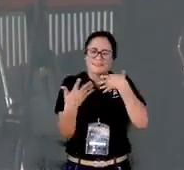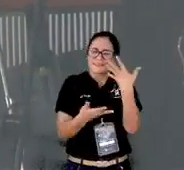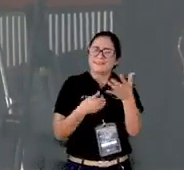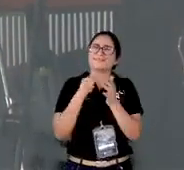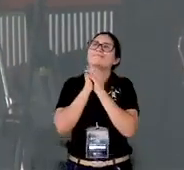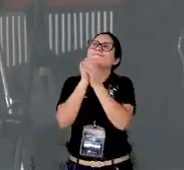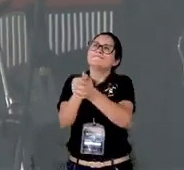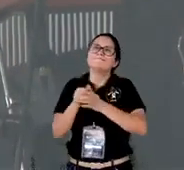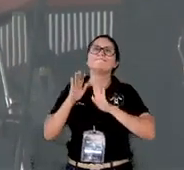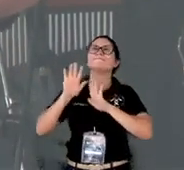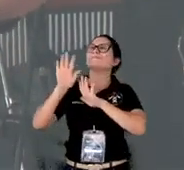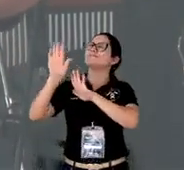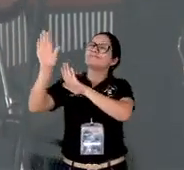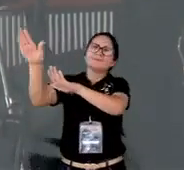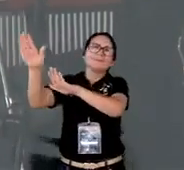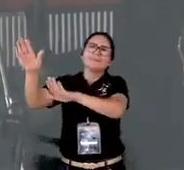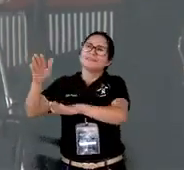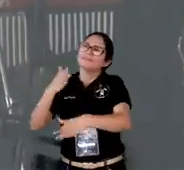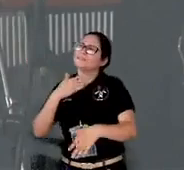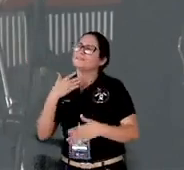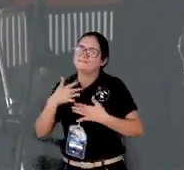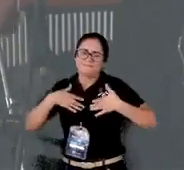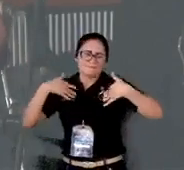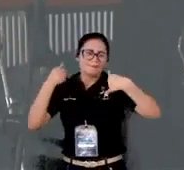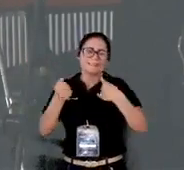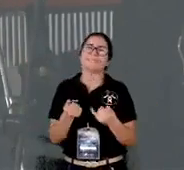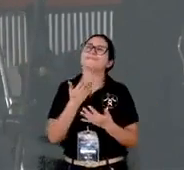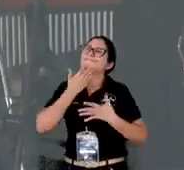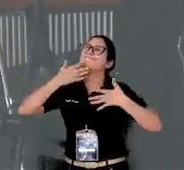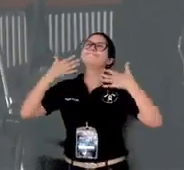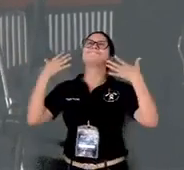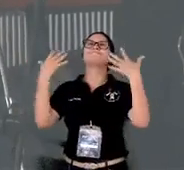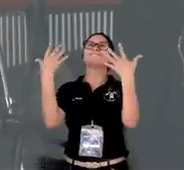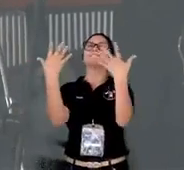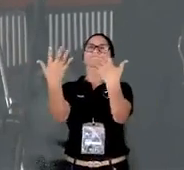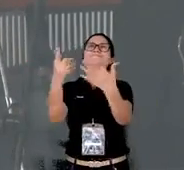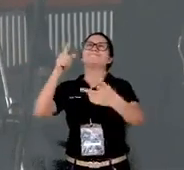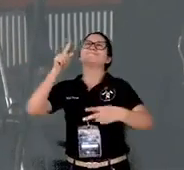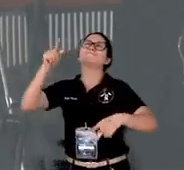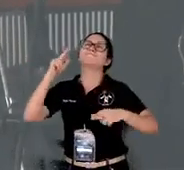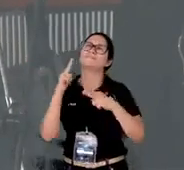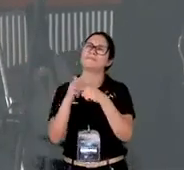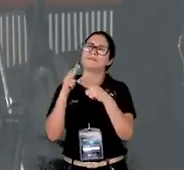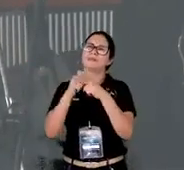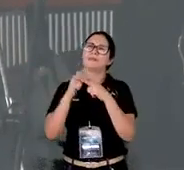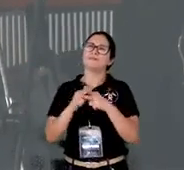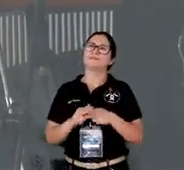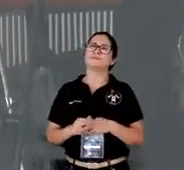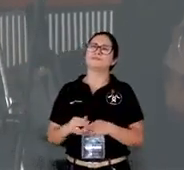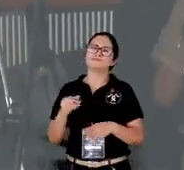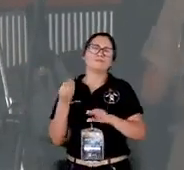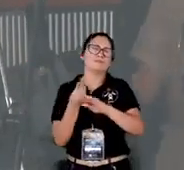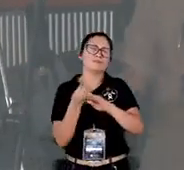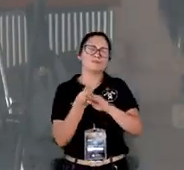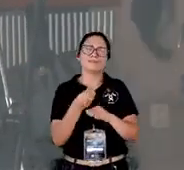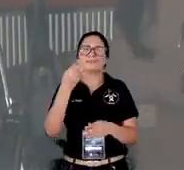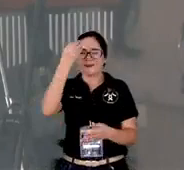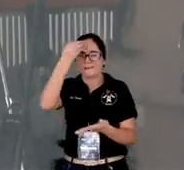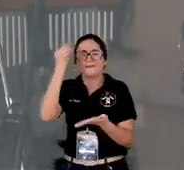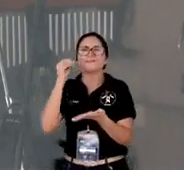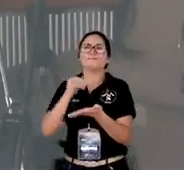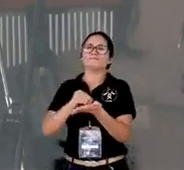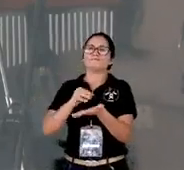es feliz engrandeciendo tu nombre, una iglesia que ha aprendido a amarte